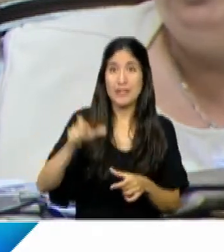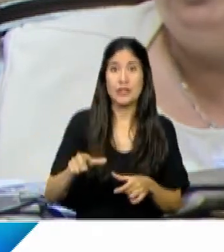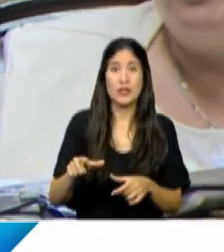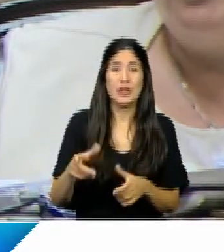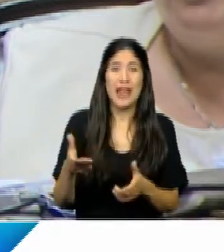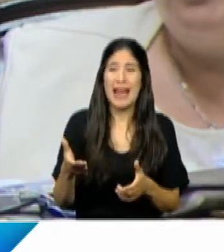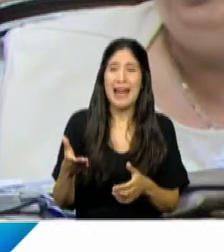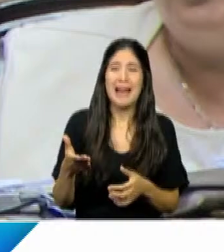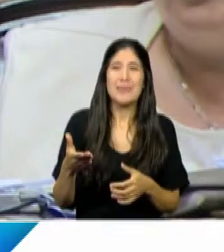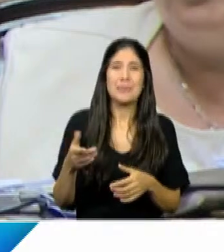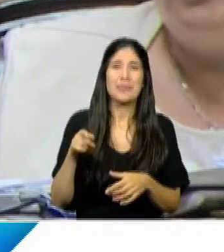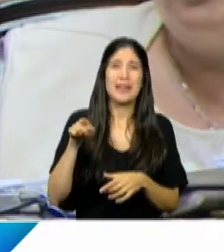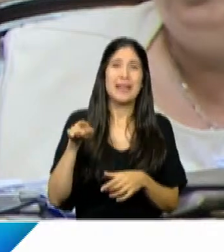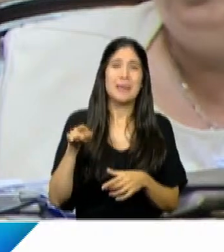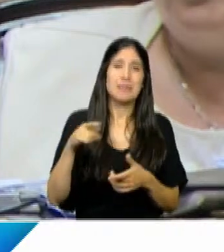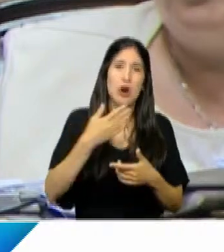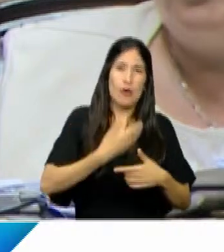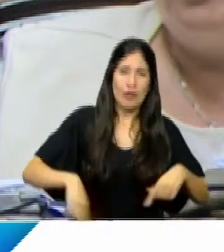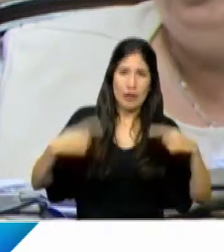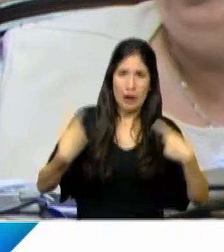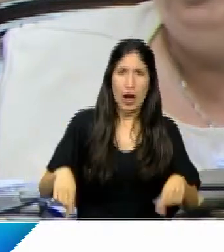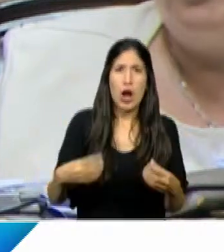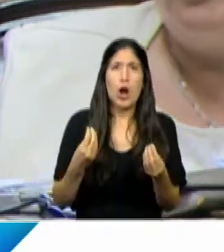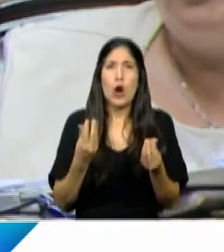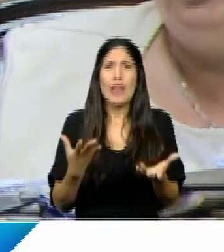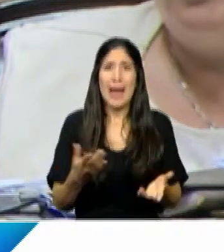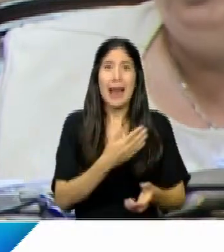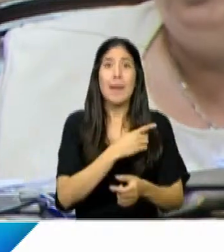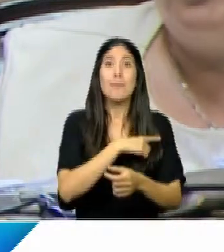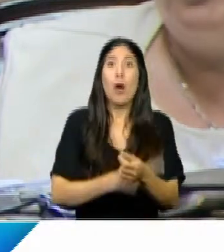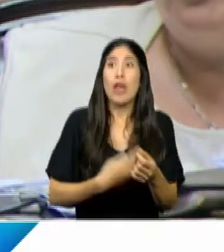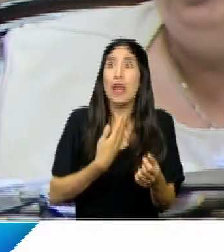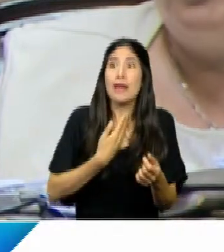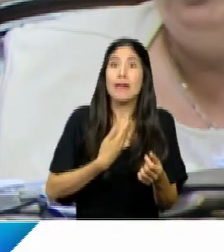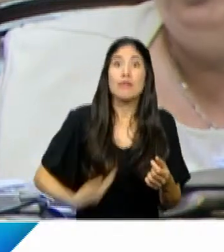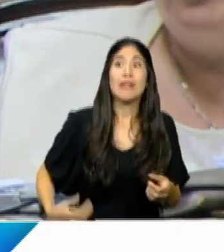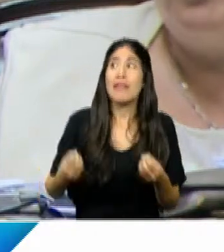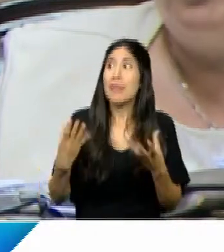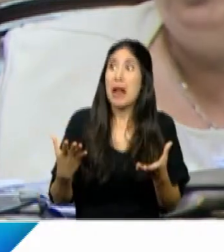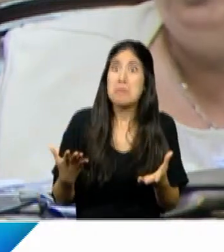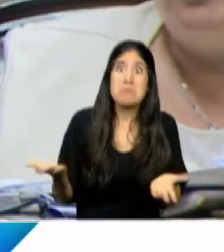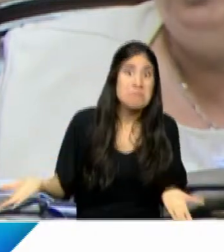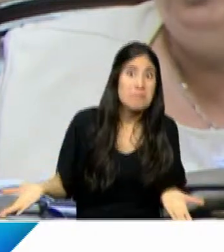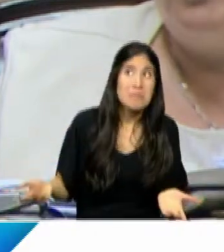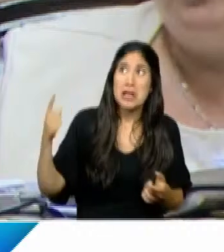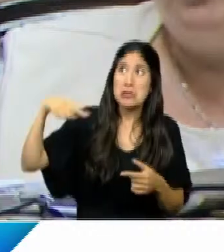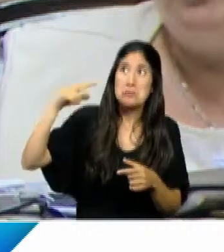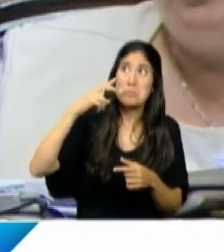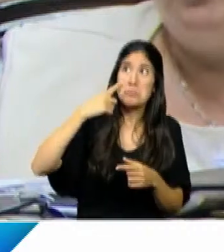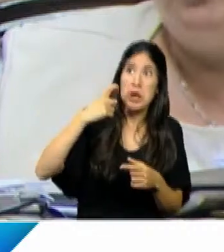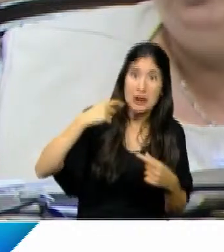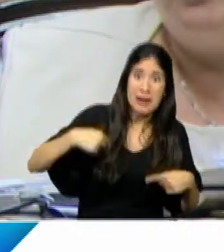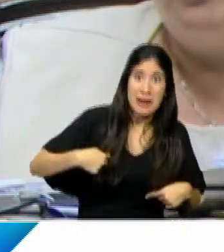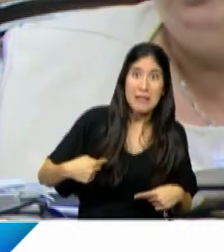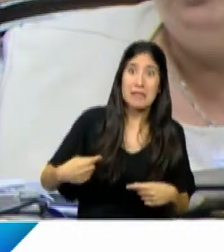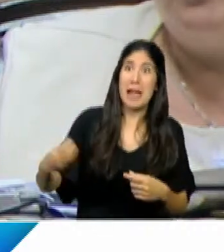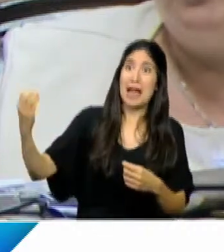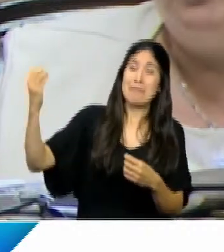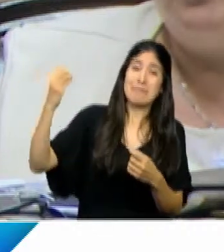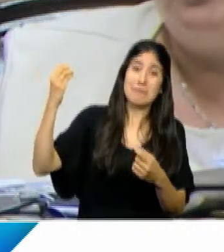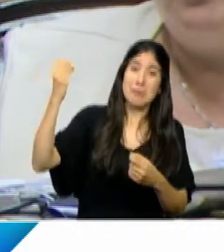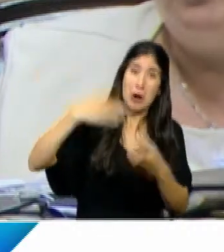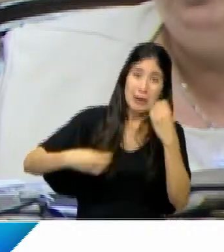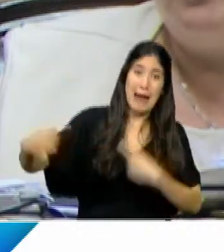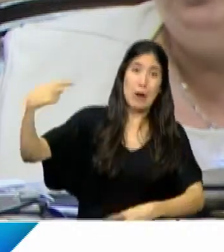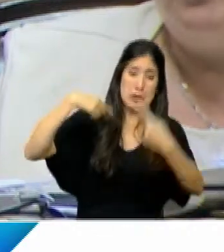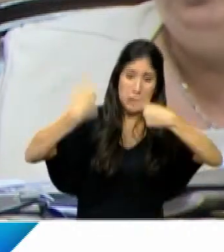tienen los funcionarios. ¿Cómo se negocia en el Ejecutivo? Nadie sabe. Acá nos miran, nos auditan, nos escrutan, nos insultan.